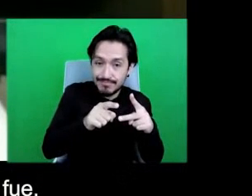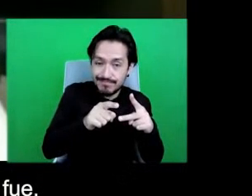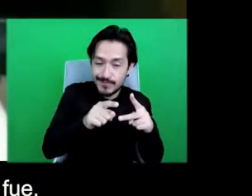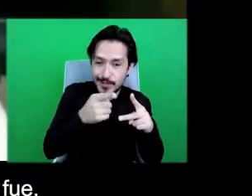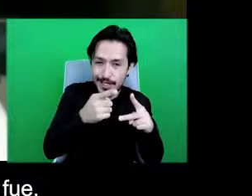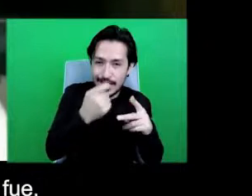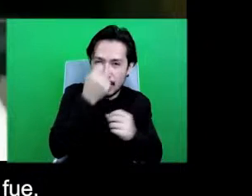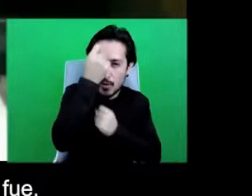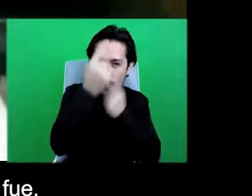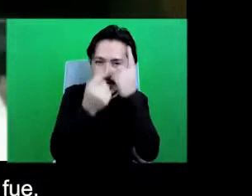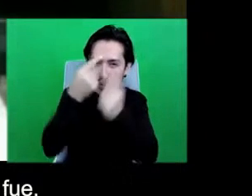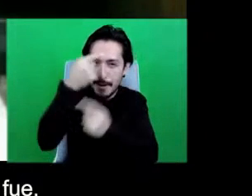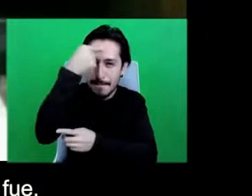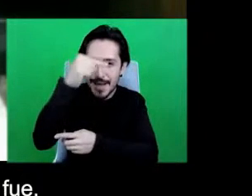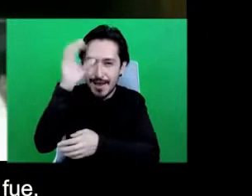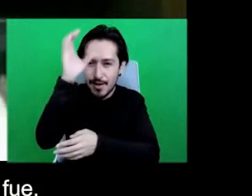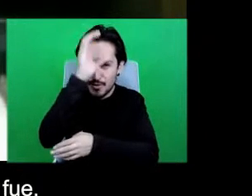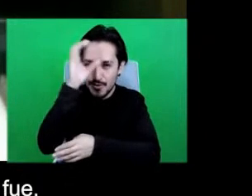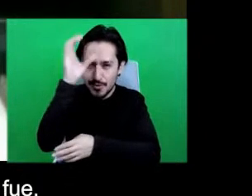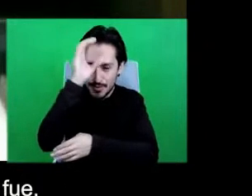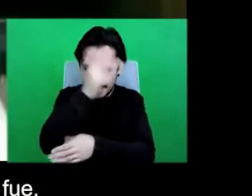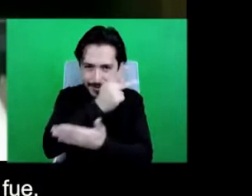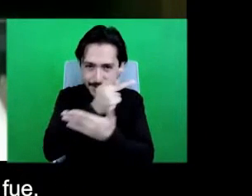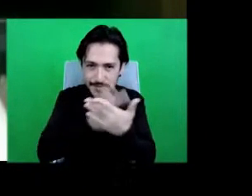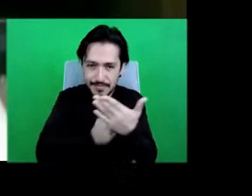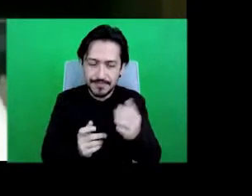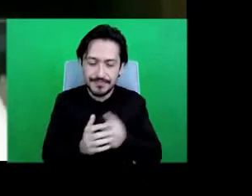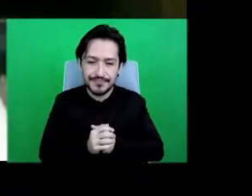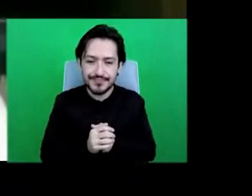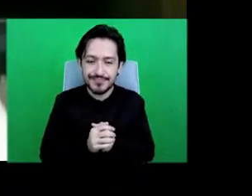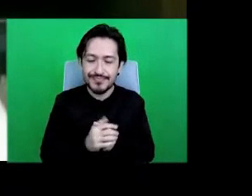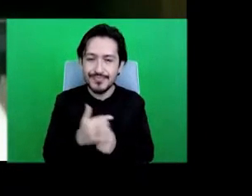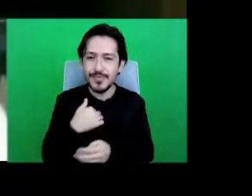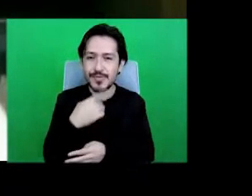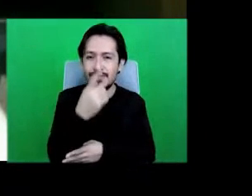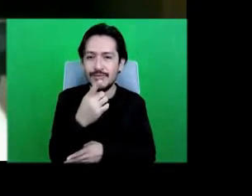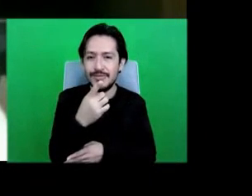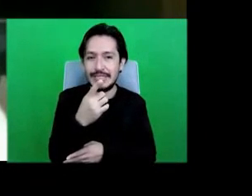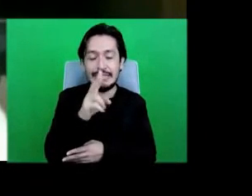que fue, como mencioné, un gran aprendizaje, porque